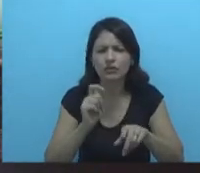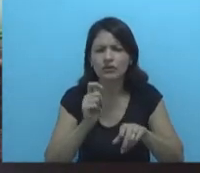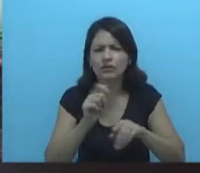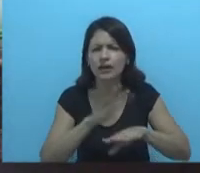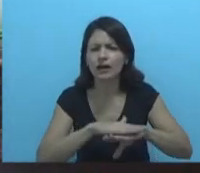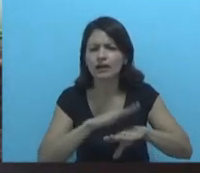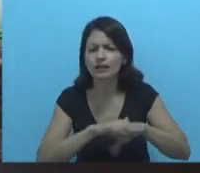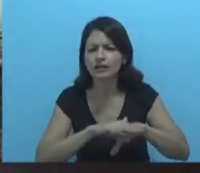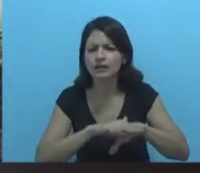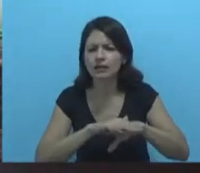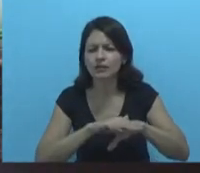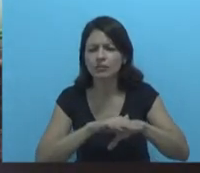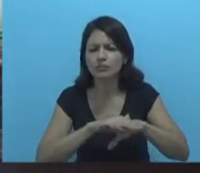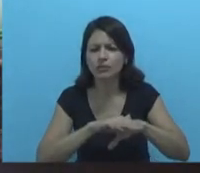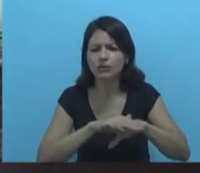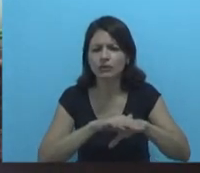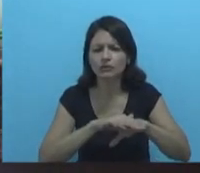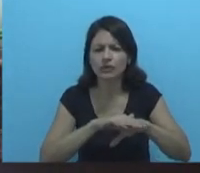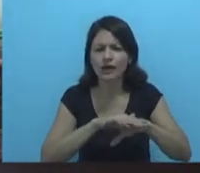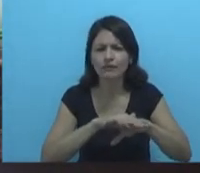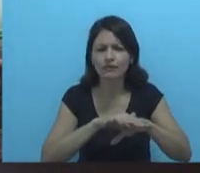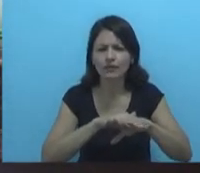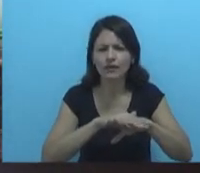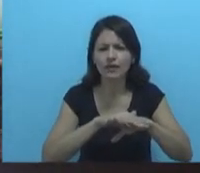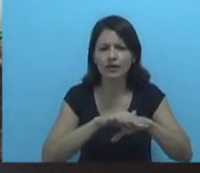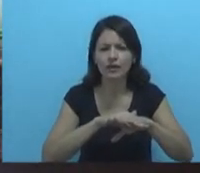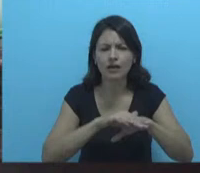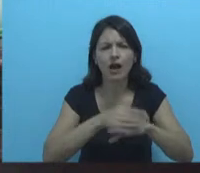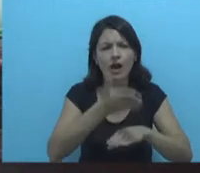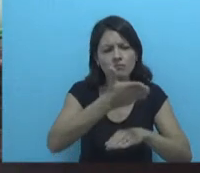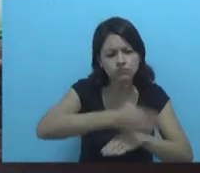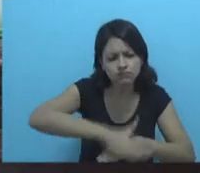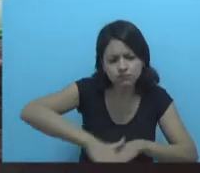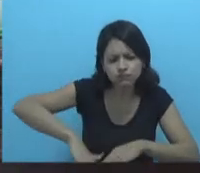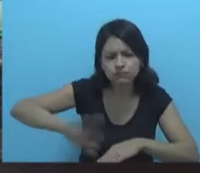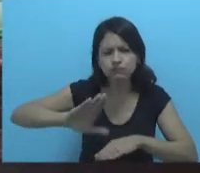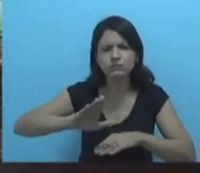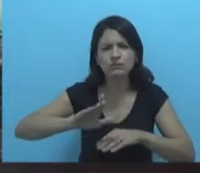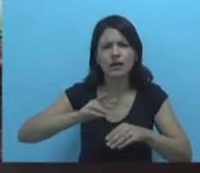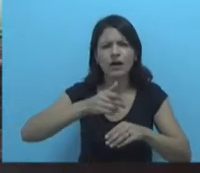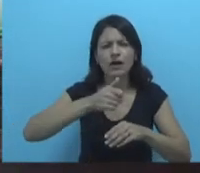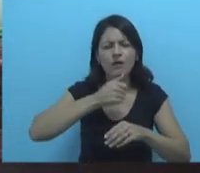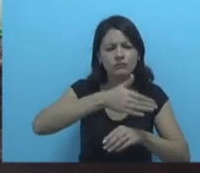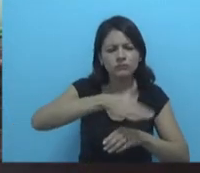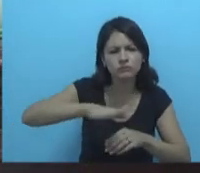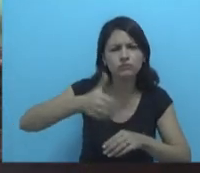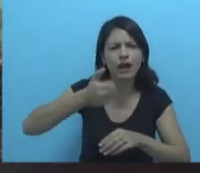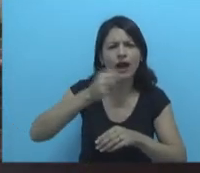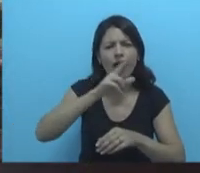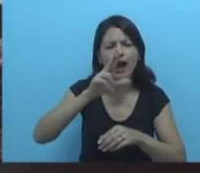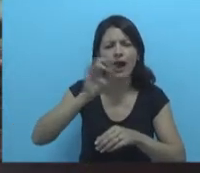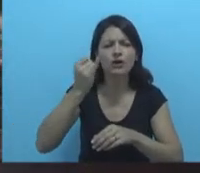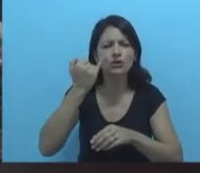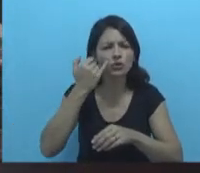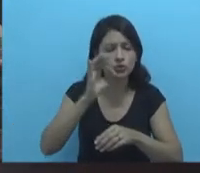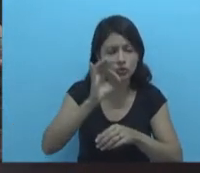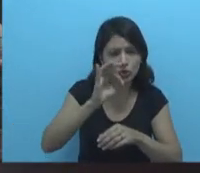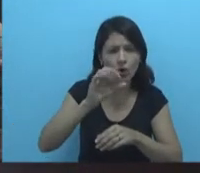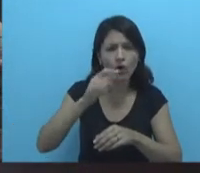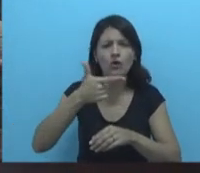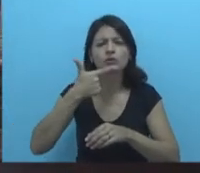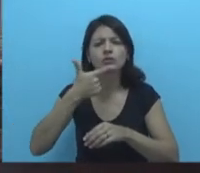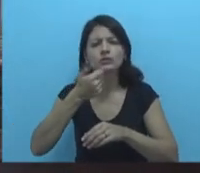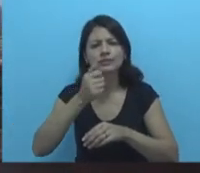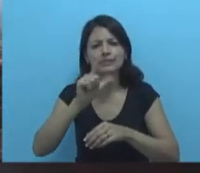verter efluentes contaminantes en el zanjón del arroyo Saladillo que atraviesa la Reserva Natural de Villa Gobernador Gálvez.